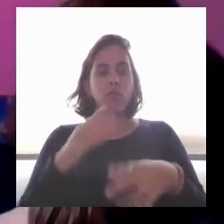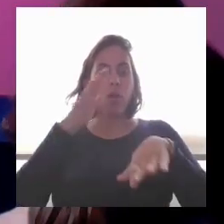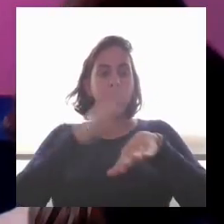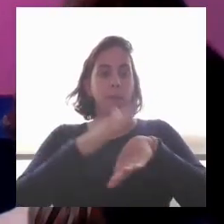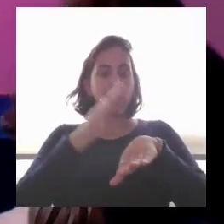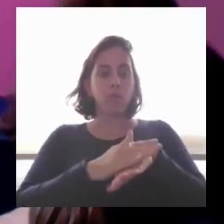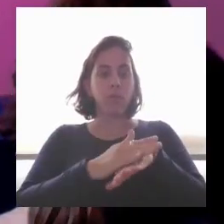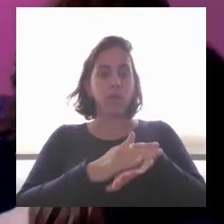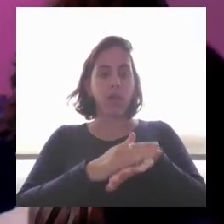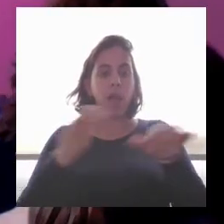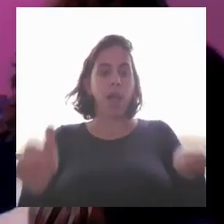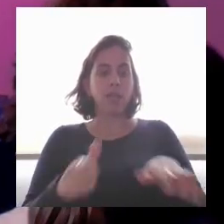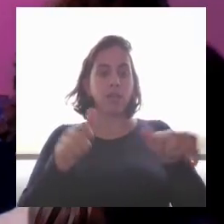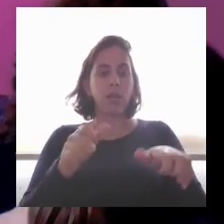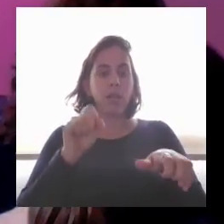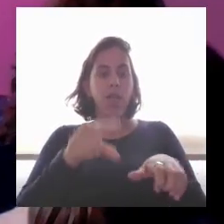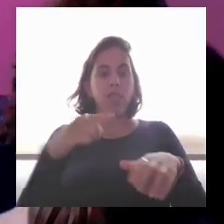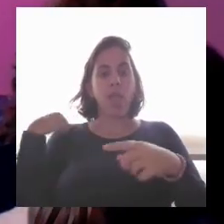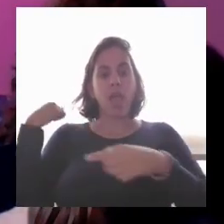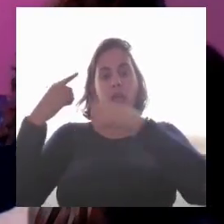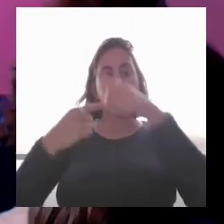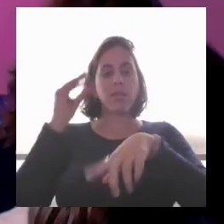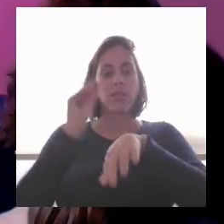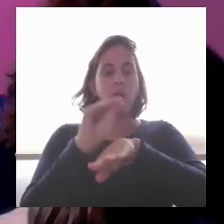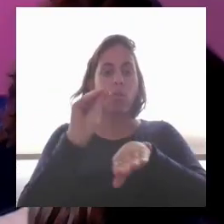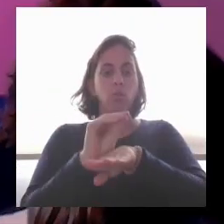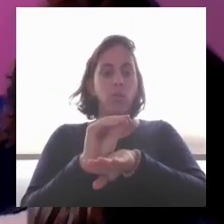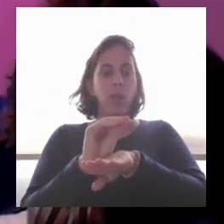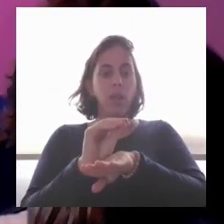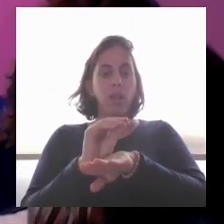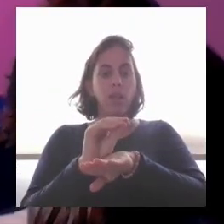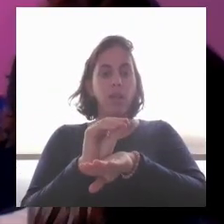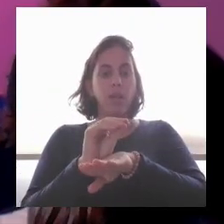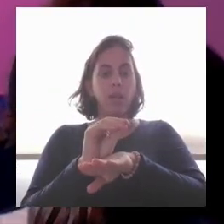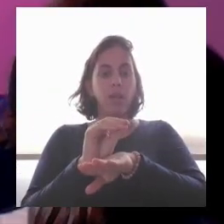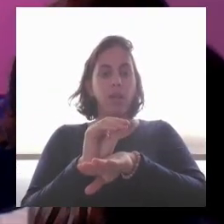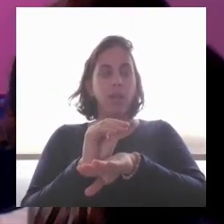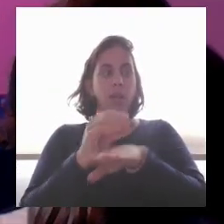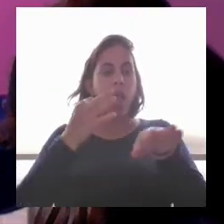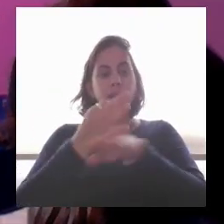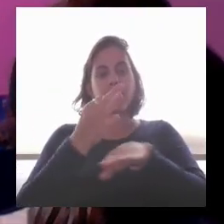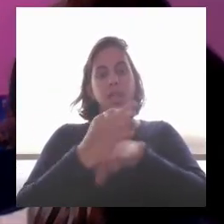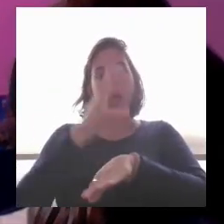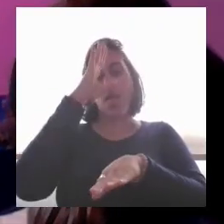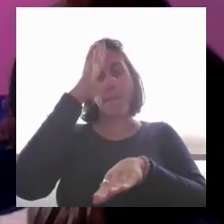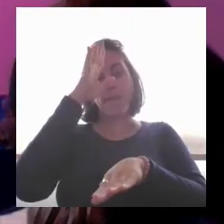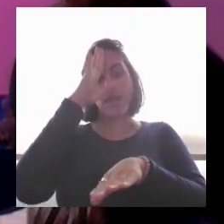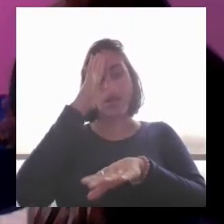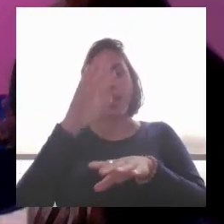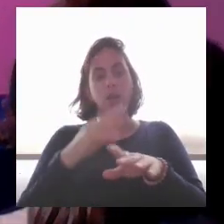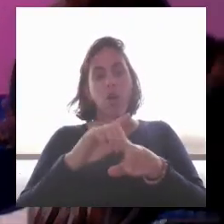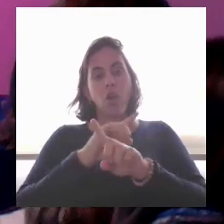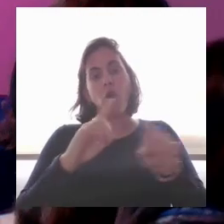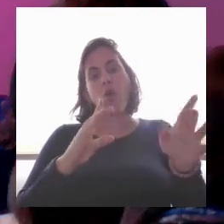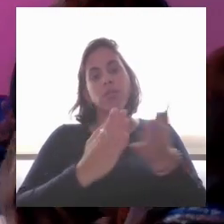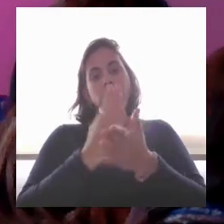de hacer que esta herencia cultural sea enseñada y aprendida, que son dos cosas que no siempre vienen juntas,